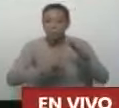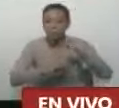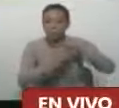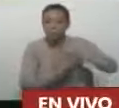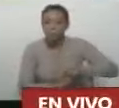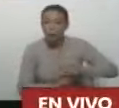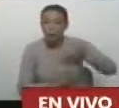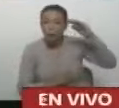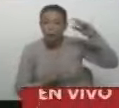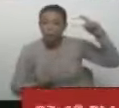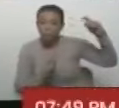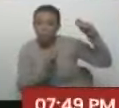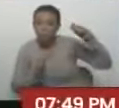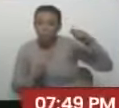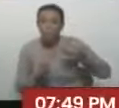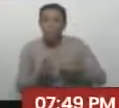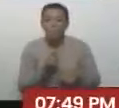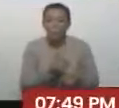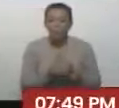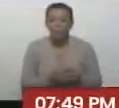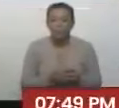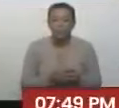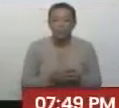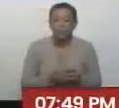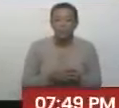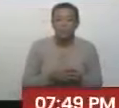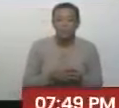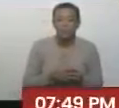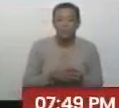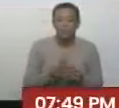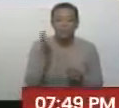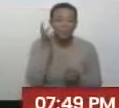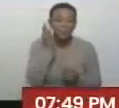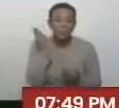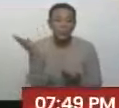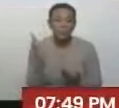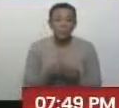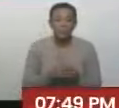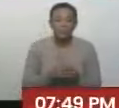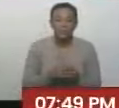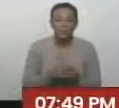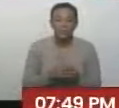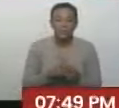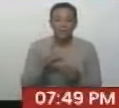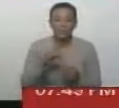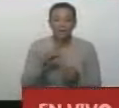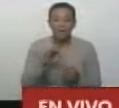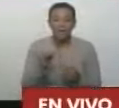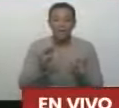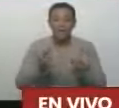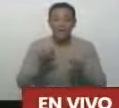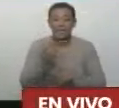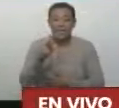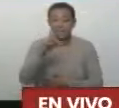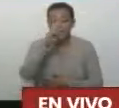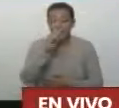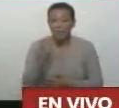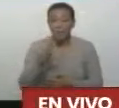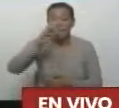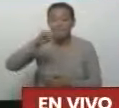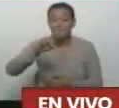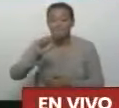Belisma Martínez, entrenadora, Belisma. David Alejandro Rosario Sánchez, 13 años.